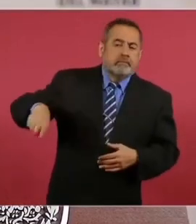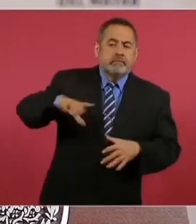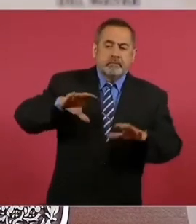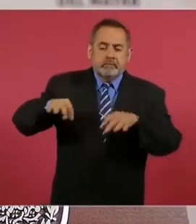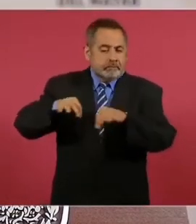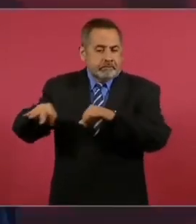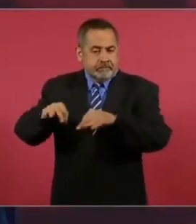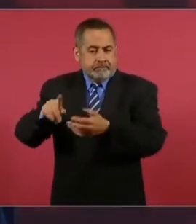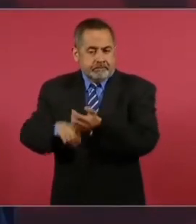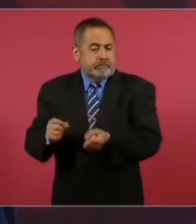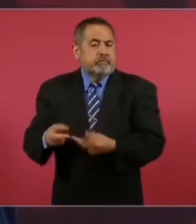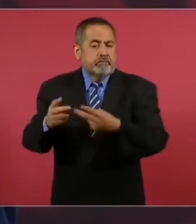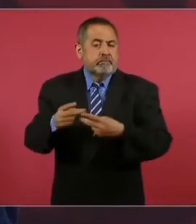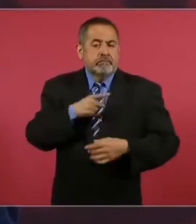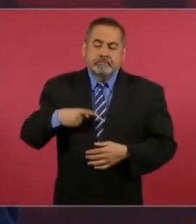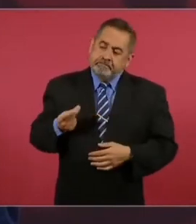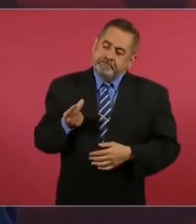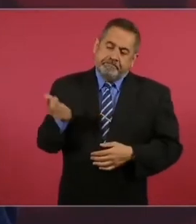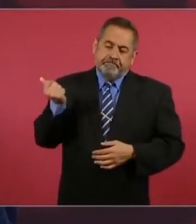trabajadores habría que despedir